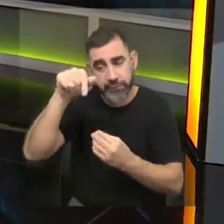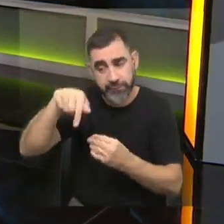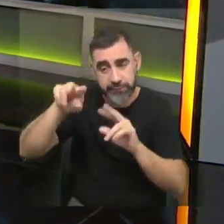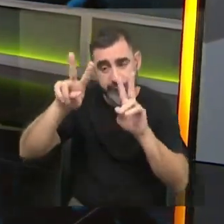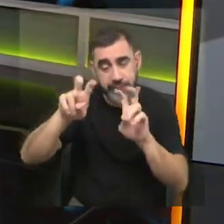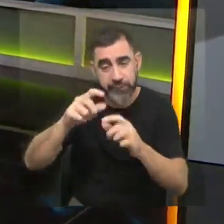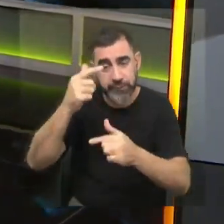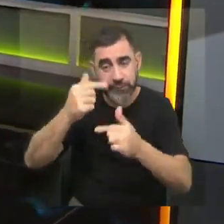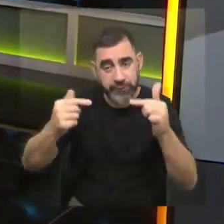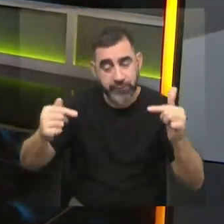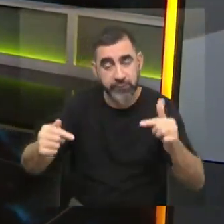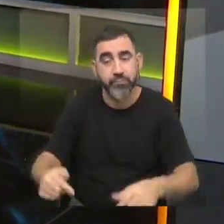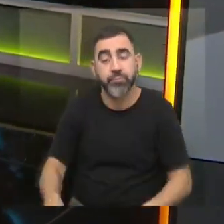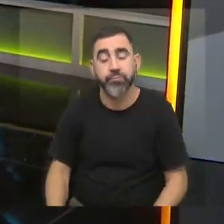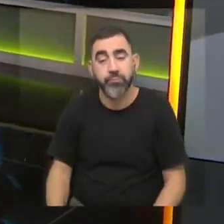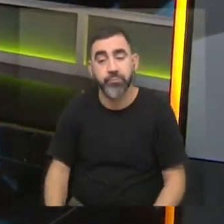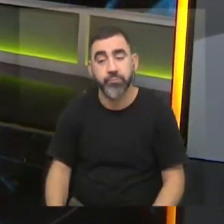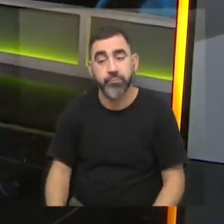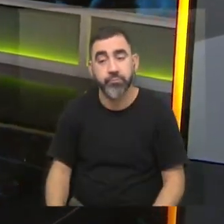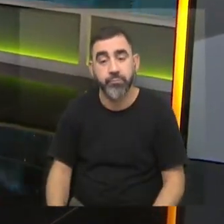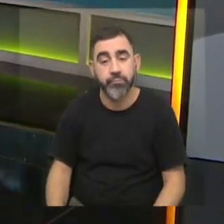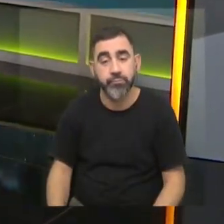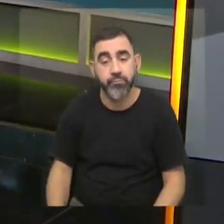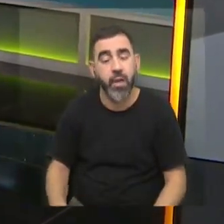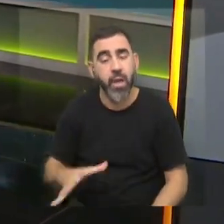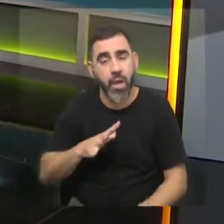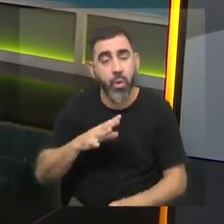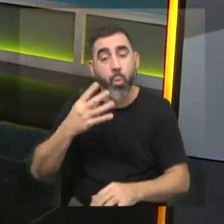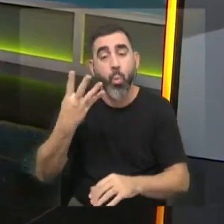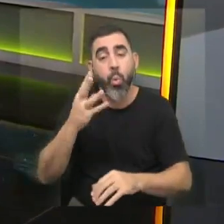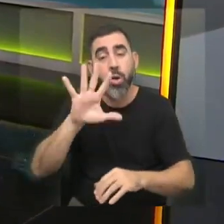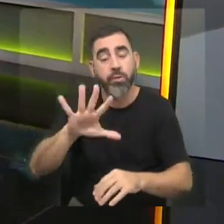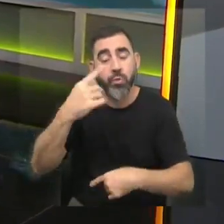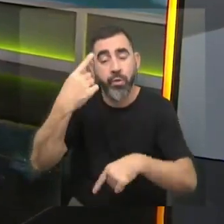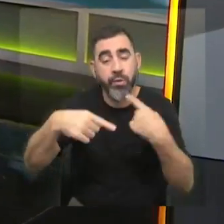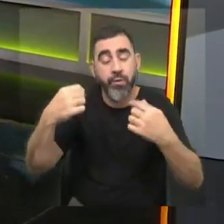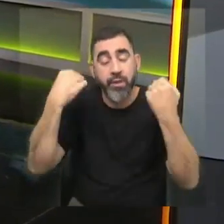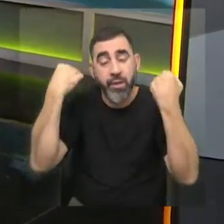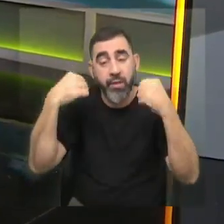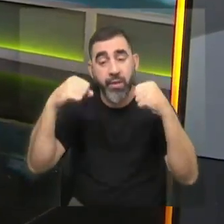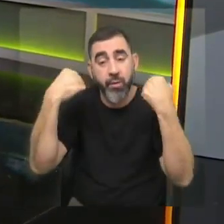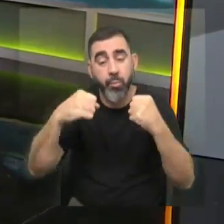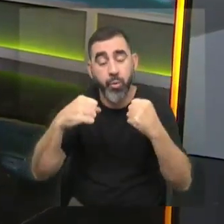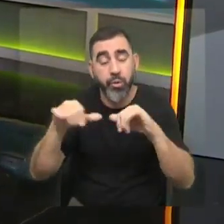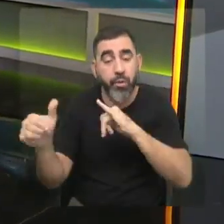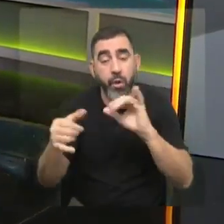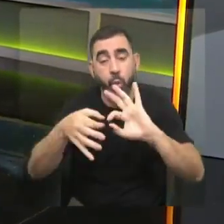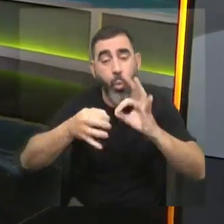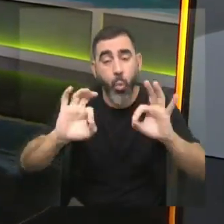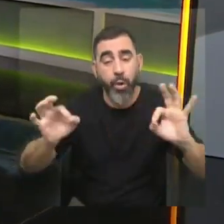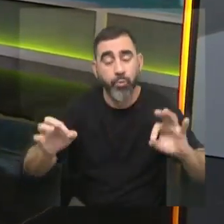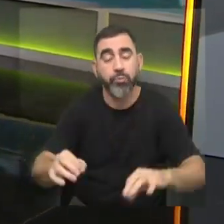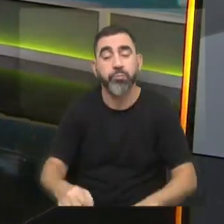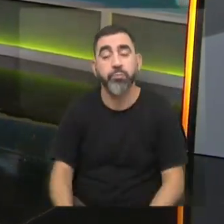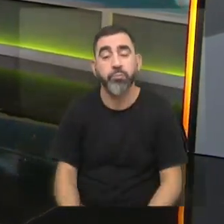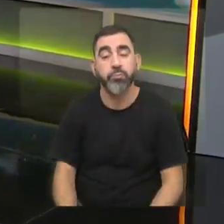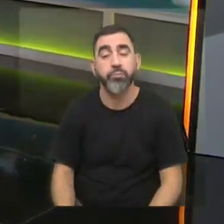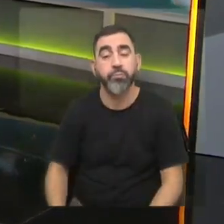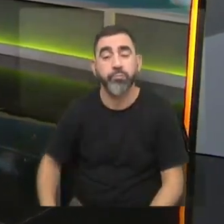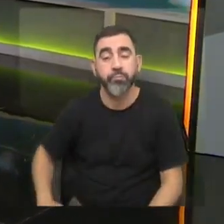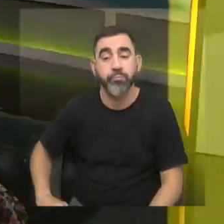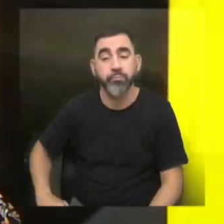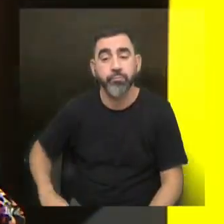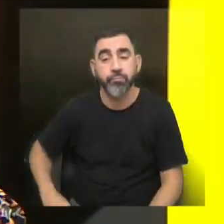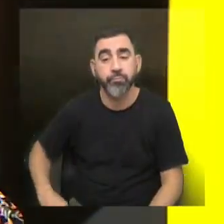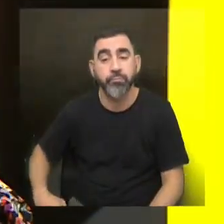estos elementos que, como dijimos en el primer bloque, está presente en las 45 disciplinas de los, que van a participar en los Juegos Olímpicos. Y